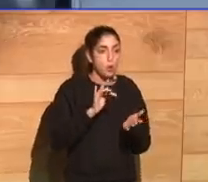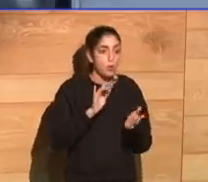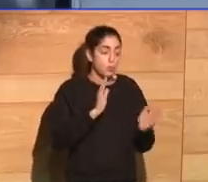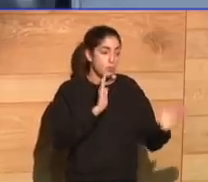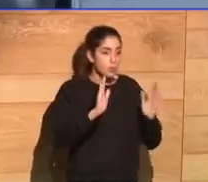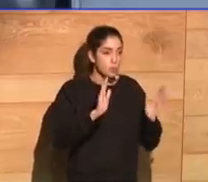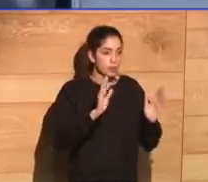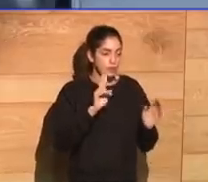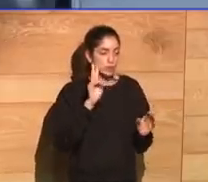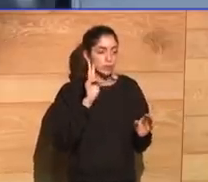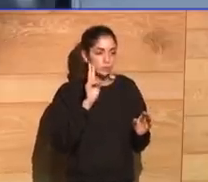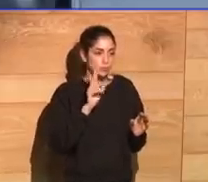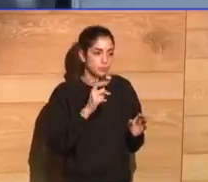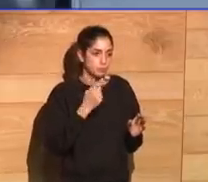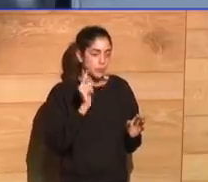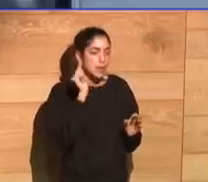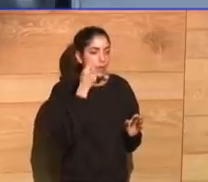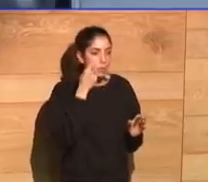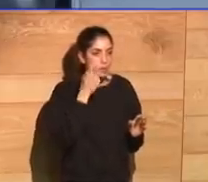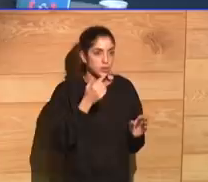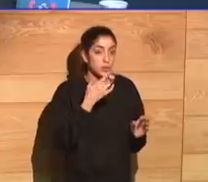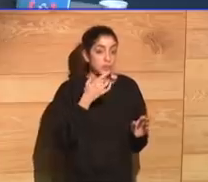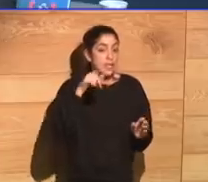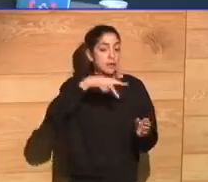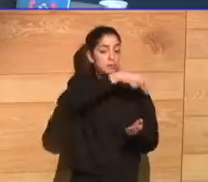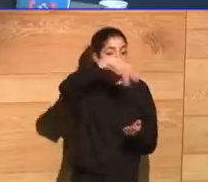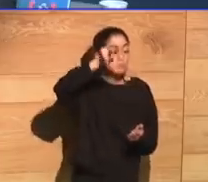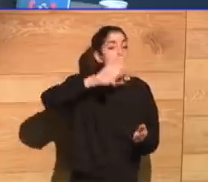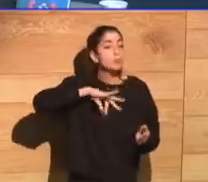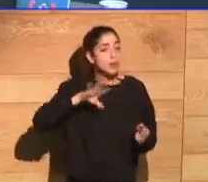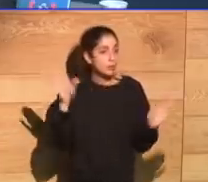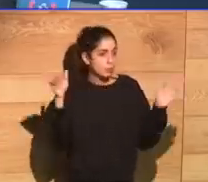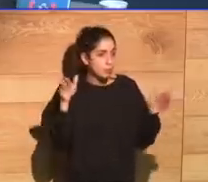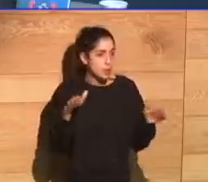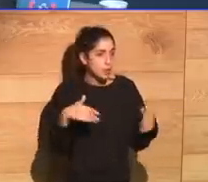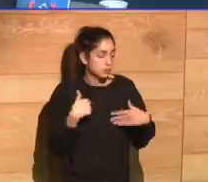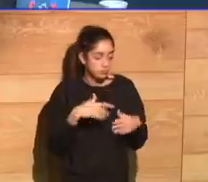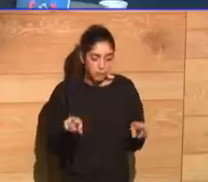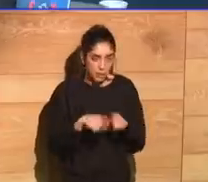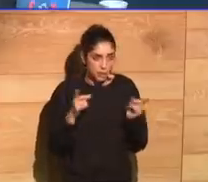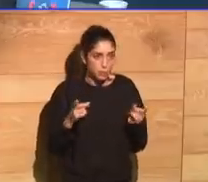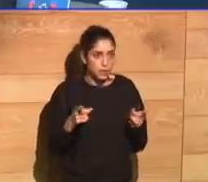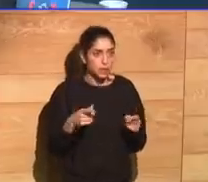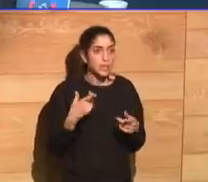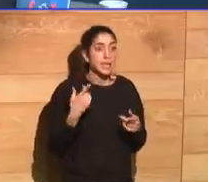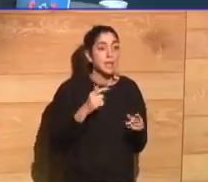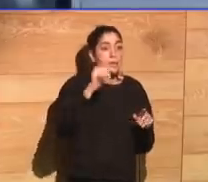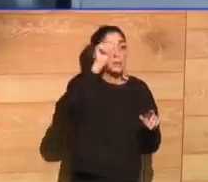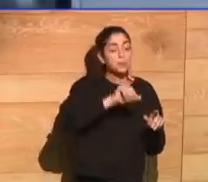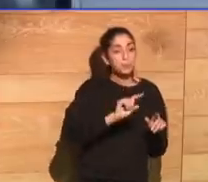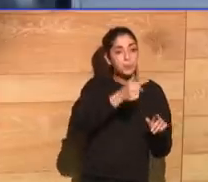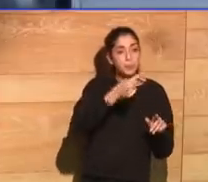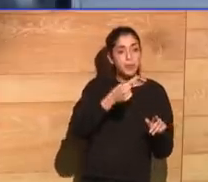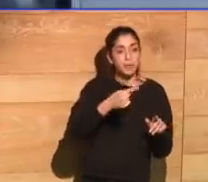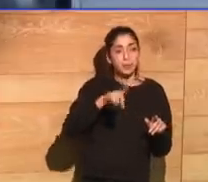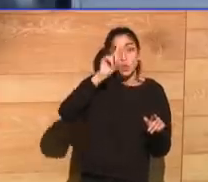duro. Dicen, si ¿con qué este huele? ¿Recordáis cuánta pasta hizo la primera? Y no tenéis. Yo una barbaridad. Yo no lo recuerdo porque nunca lo he sabido.